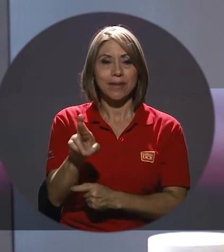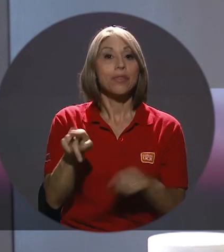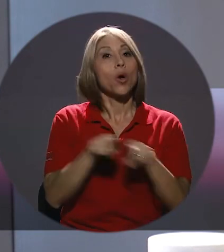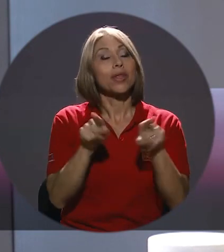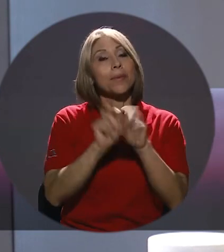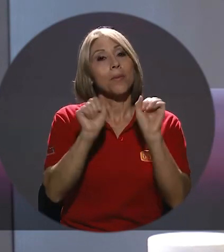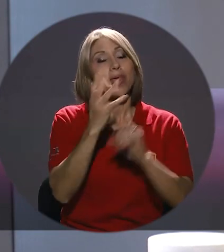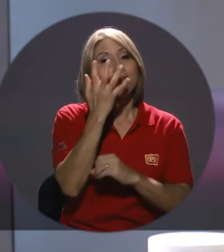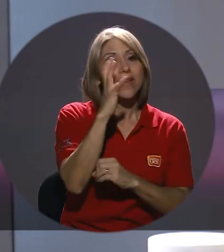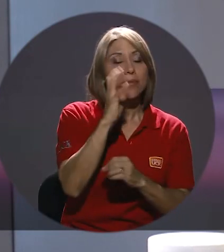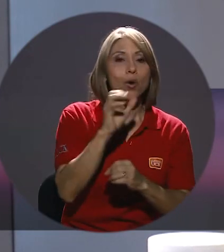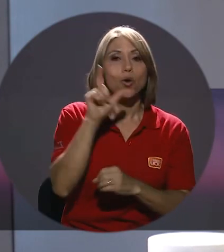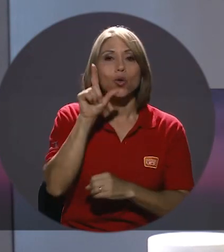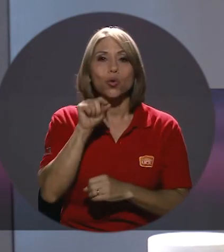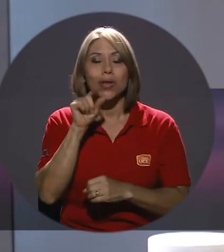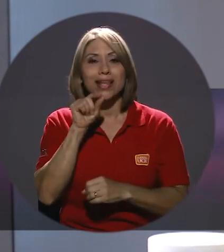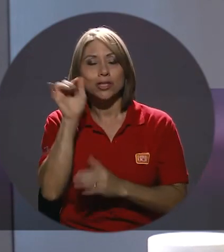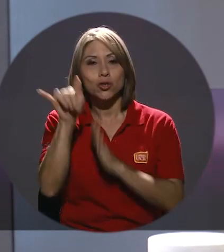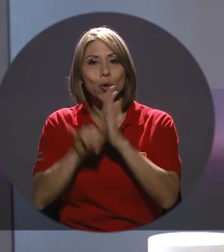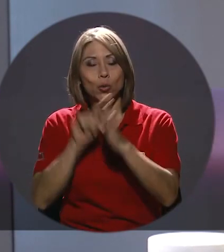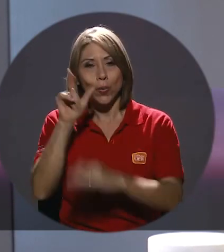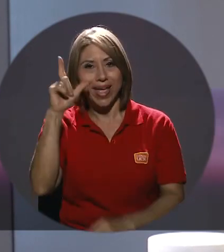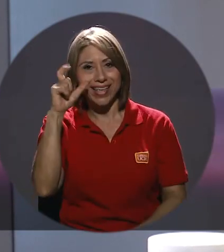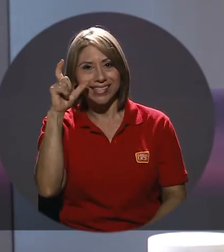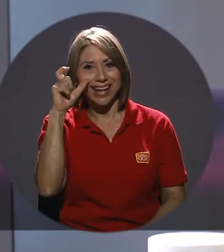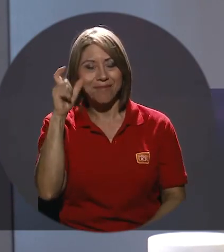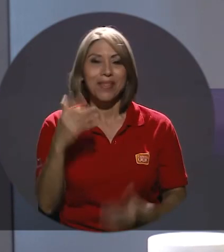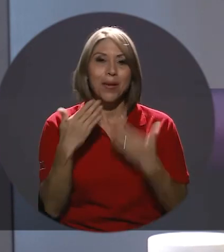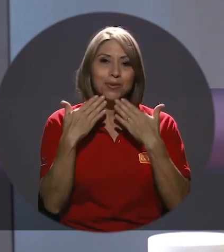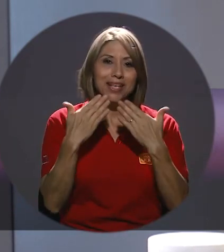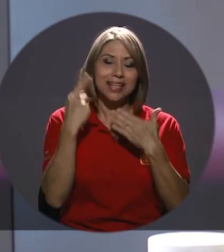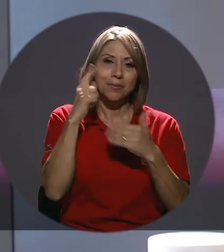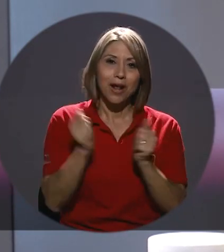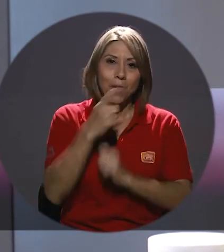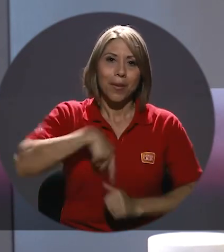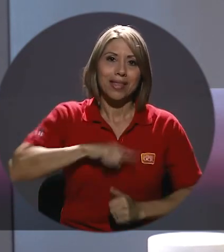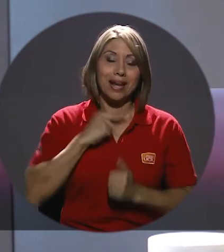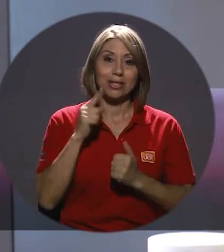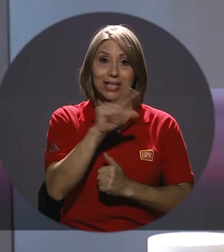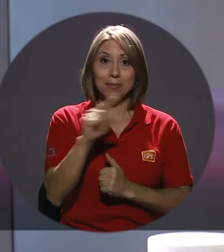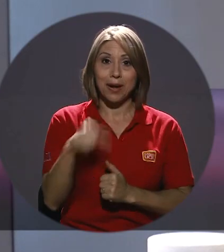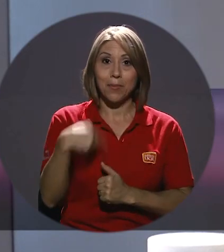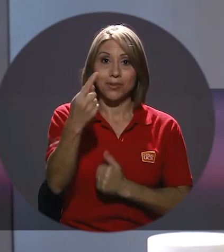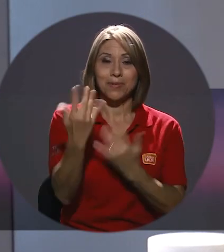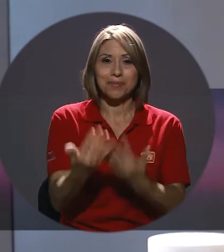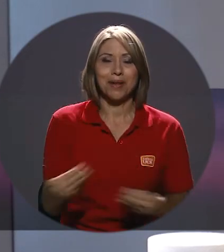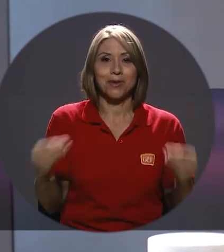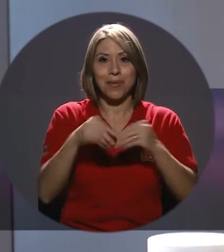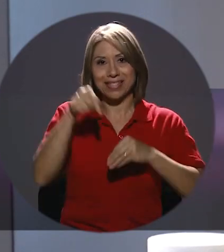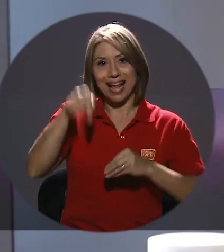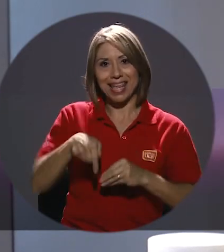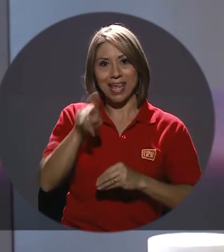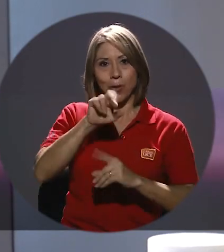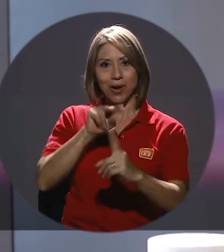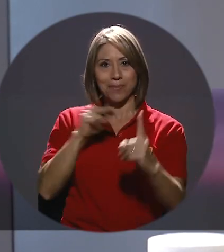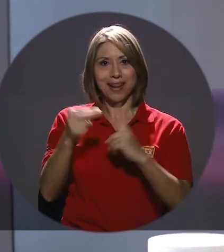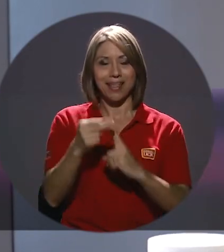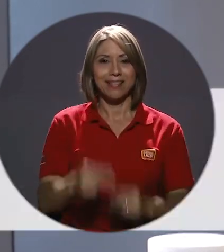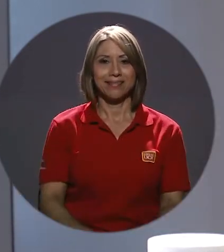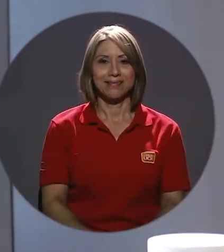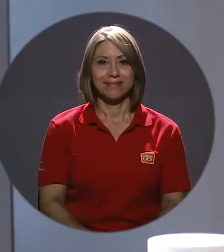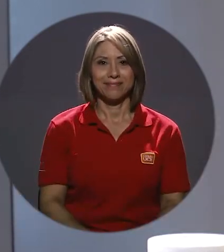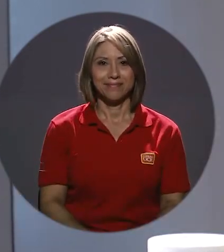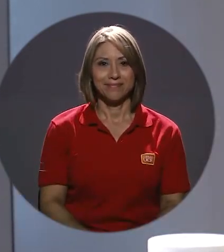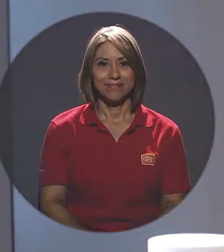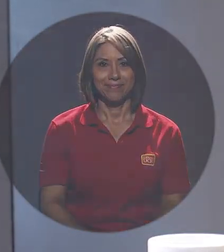www.una.azur.cr o en nuestros perfiles de Facebook, Twitter, YouTube e Instagram. Muchas gracias por acompañarnos. Les esperamos la próxima semana con más aquí en Una